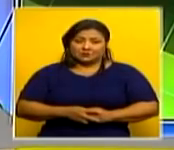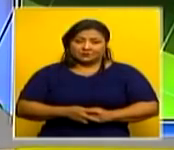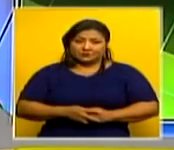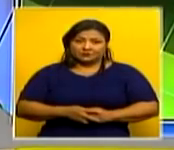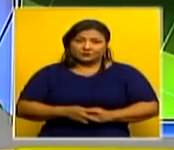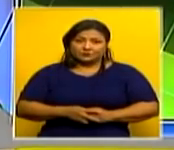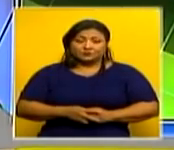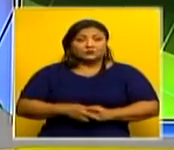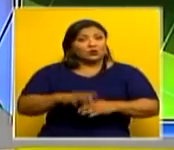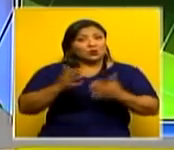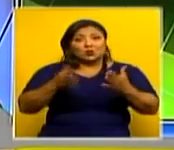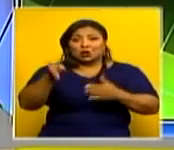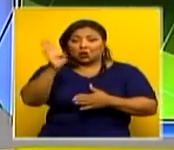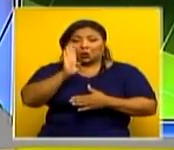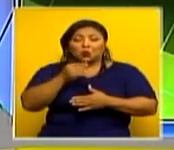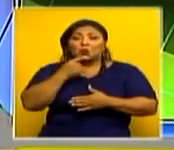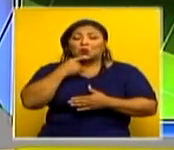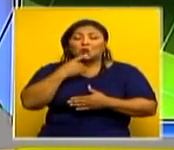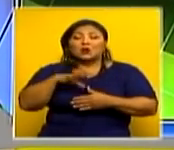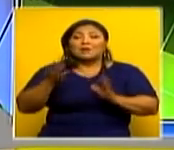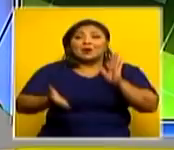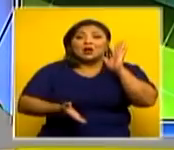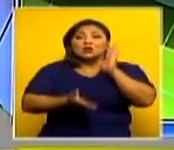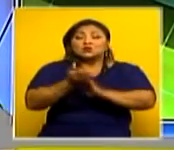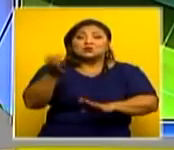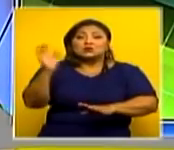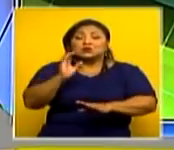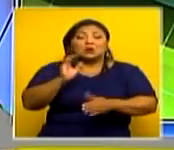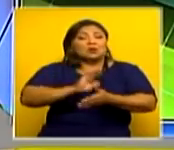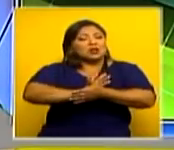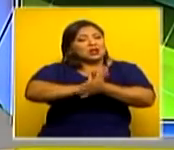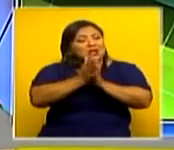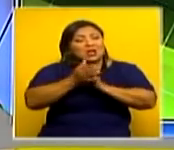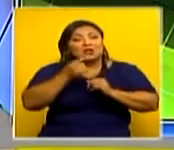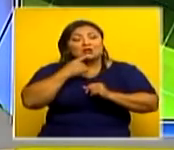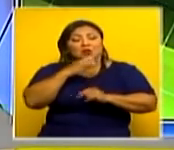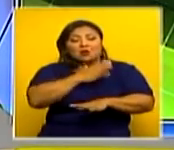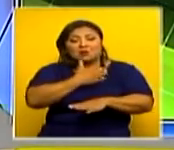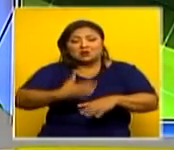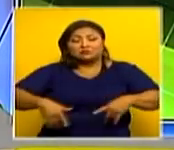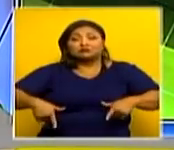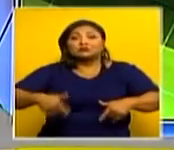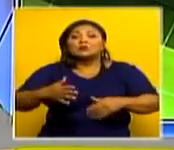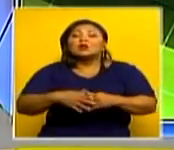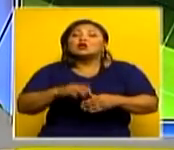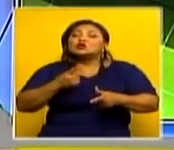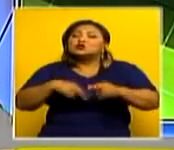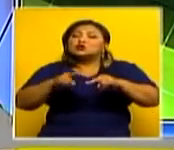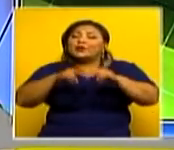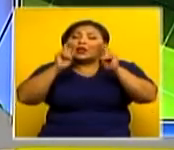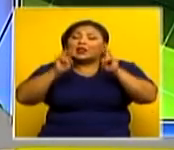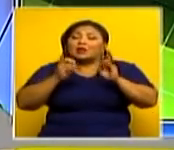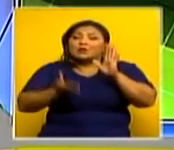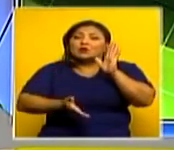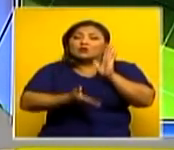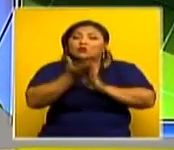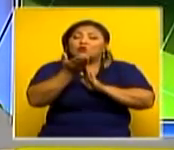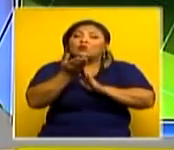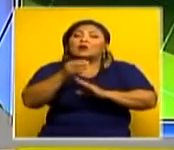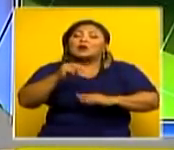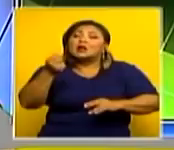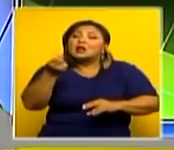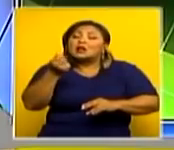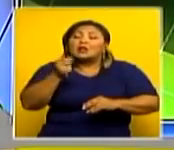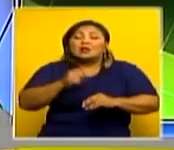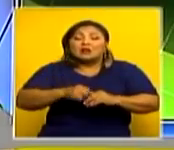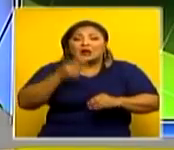Y no hay ninguna razón para subir un solo centavo de nada, así lo dijo el presidente de la República, Lenín Moreno, refiriéndose a la elevación del precio de la